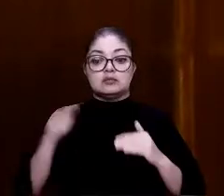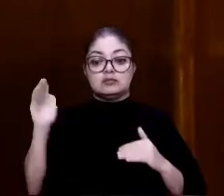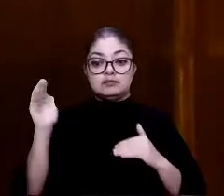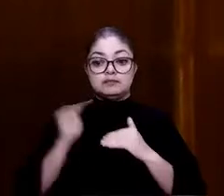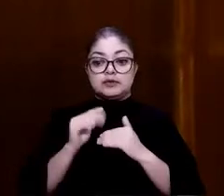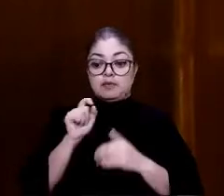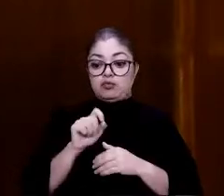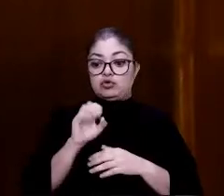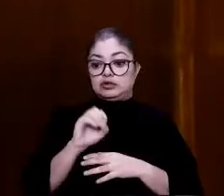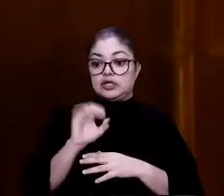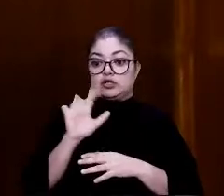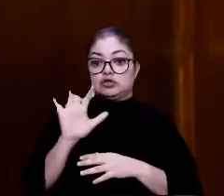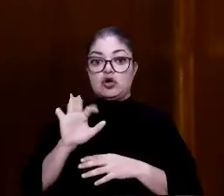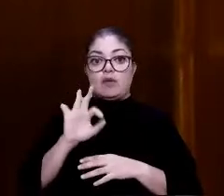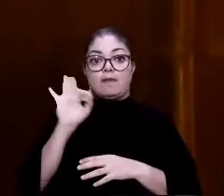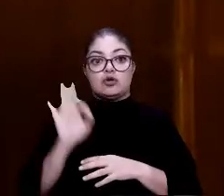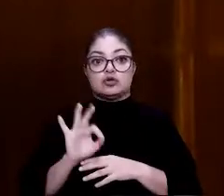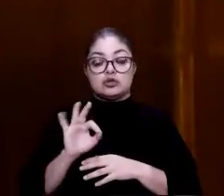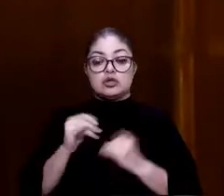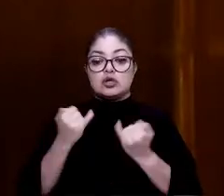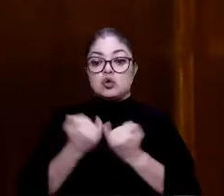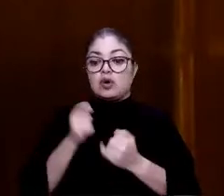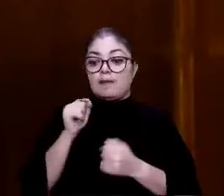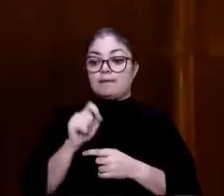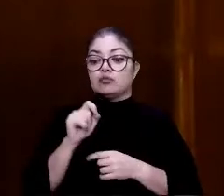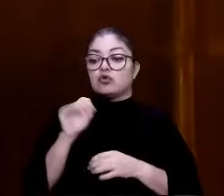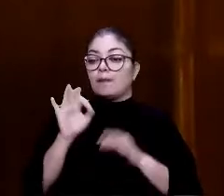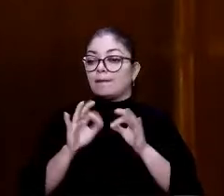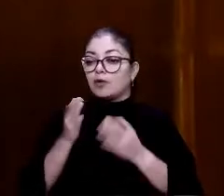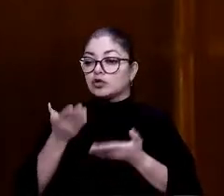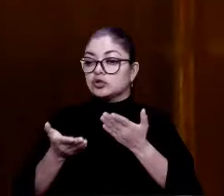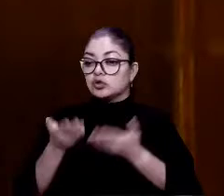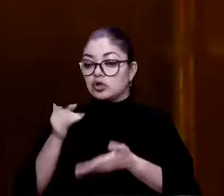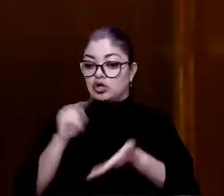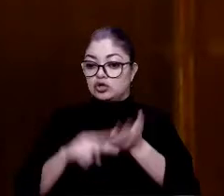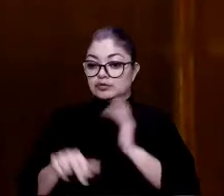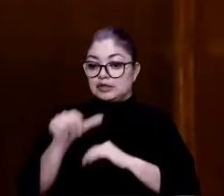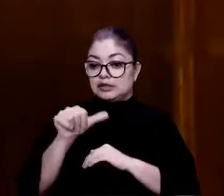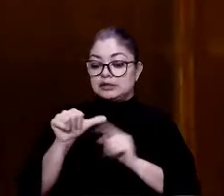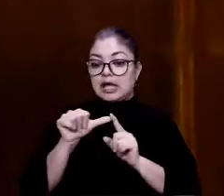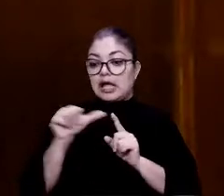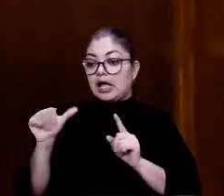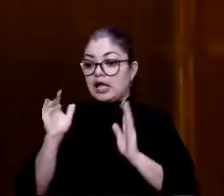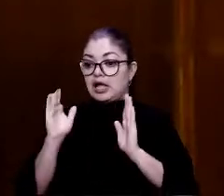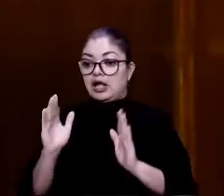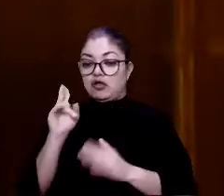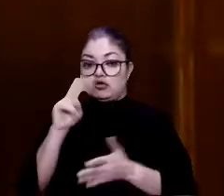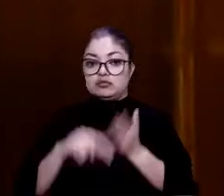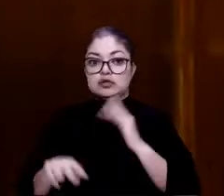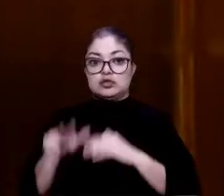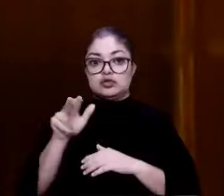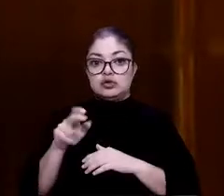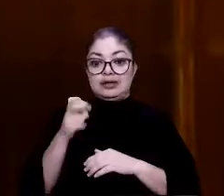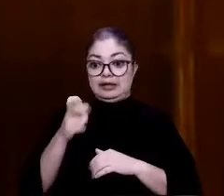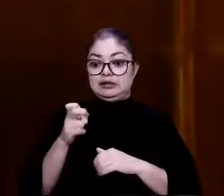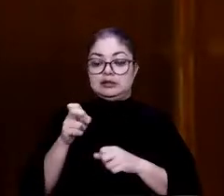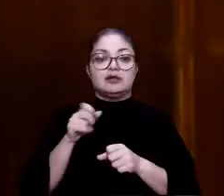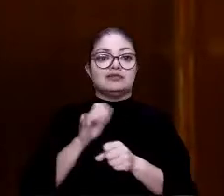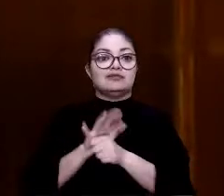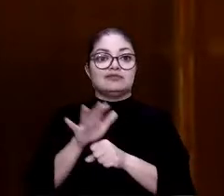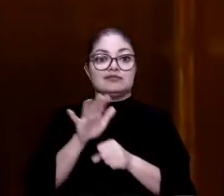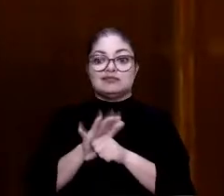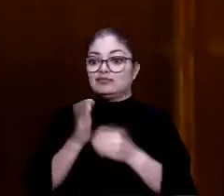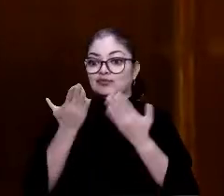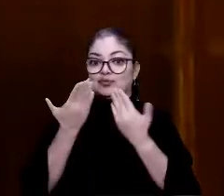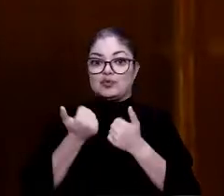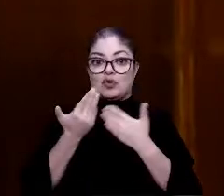el 0.05% y de un punto porcentual en el periodo que fue de 2016 a 2018. Es clara la insuficiencia de